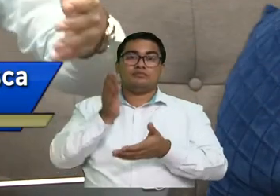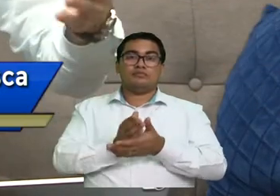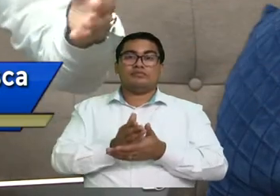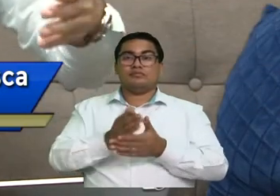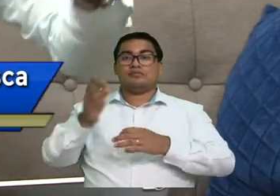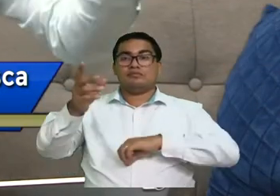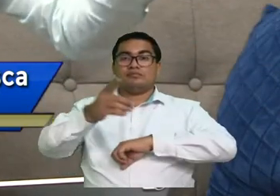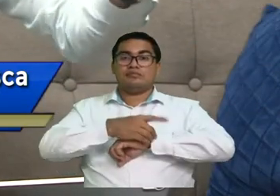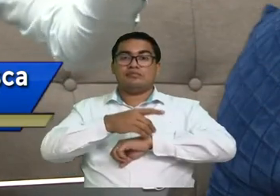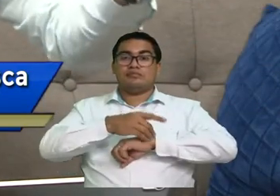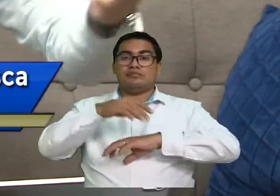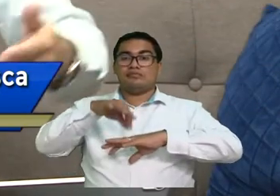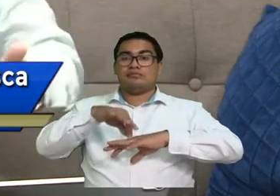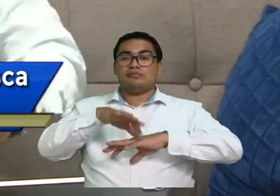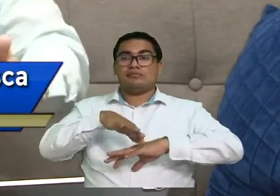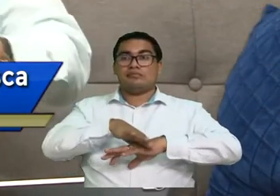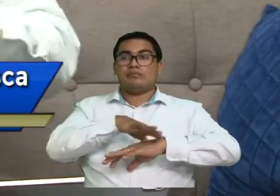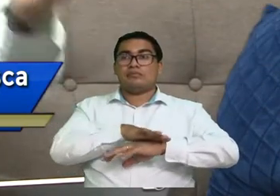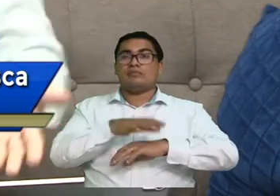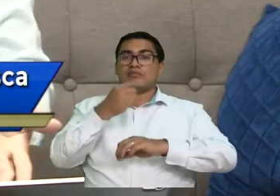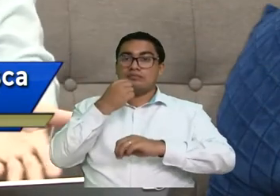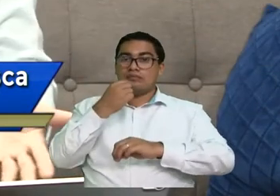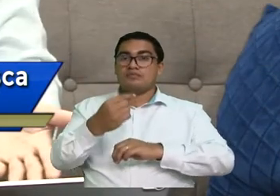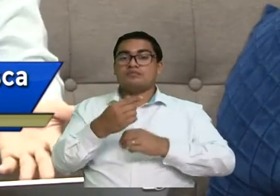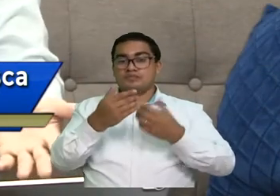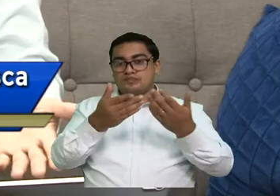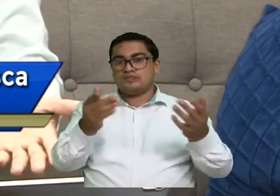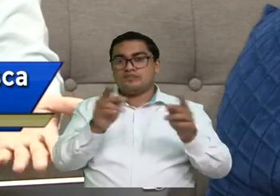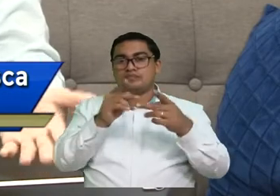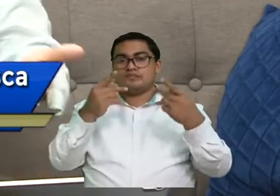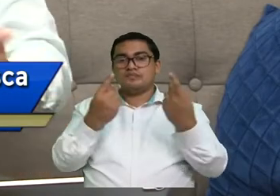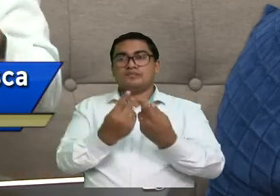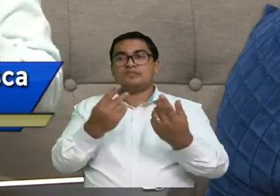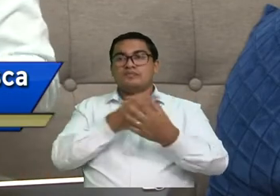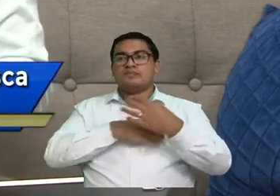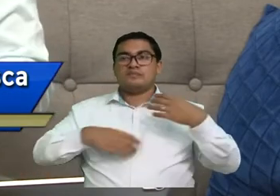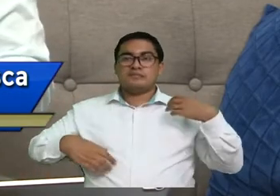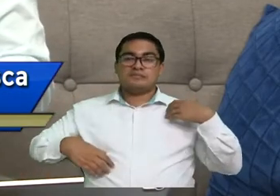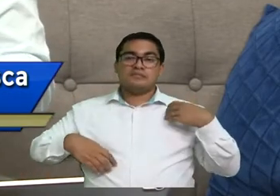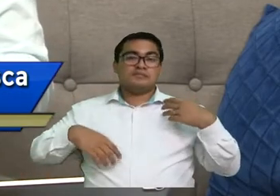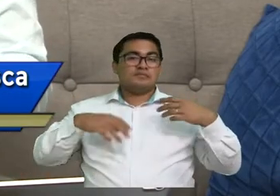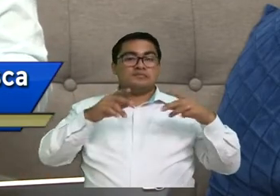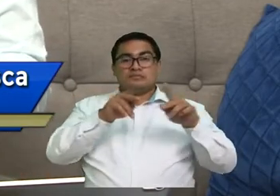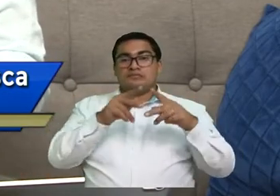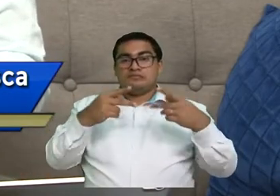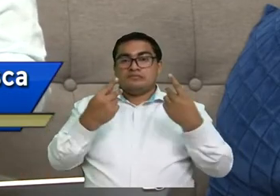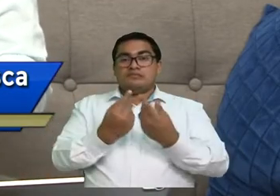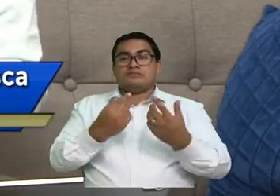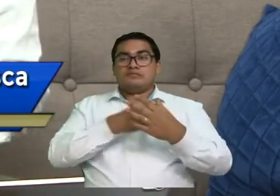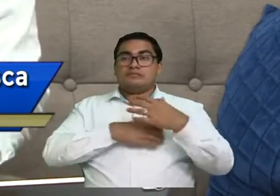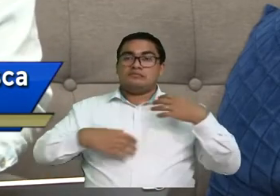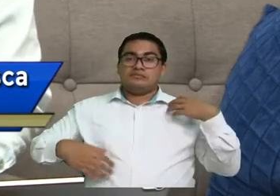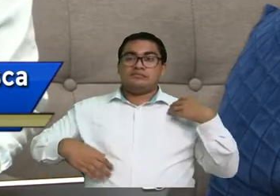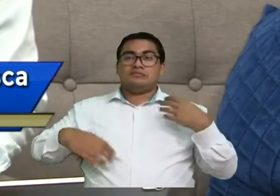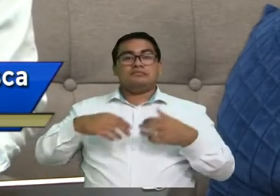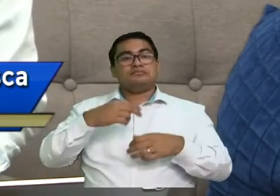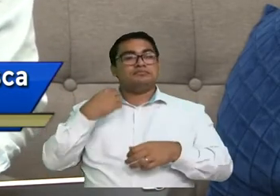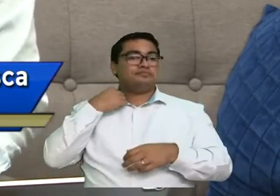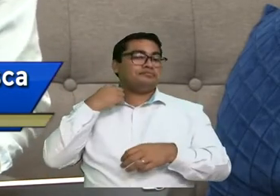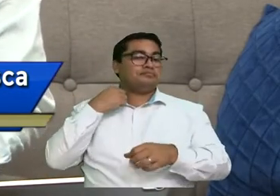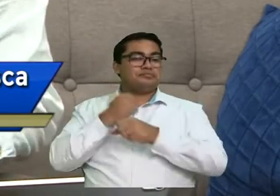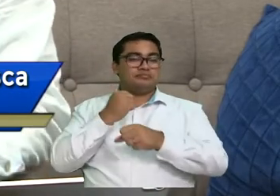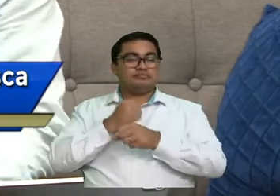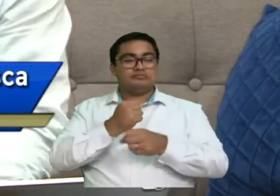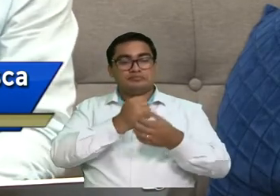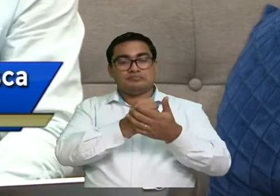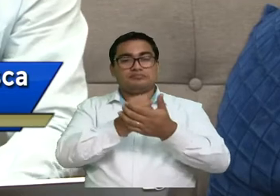comandante Daniel y la compañera Rosario de decir el pueblo es presidente. Entonces, si el pueblo es presidente, nosotros estamos ahí trabajando con el